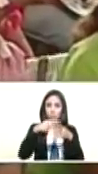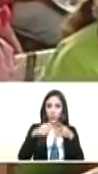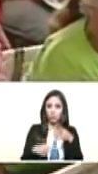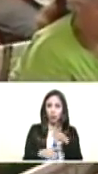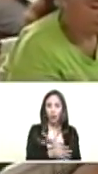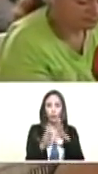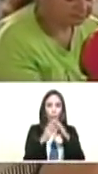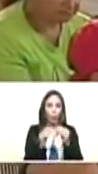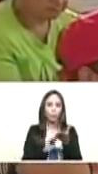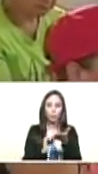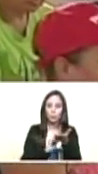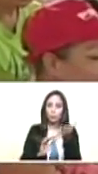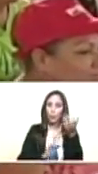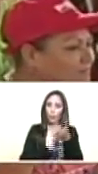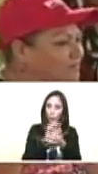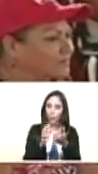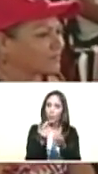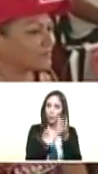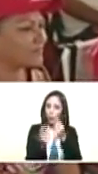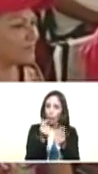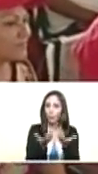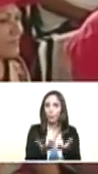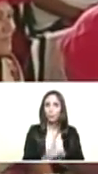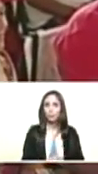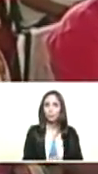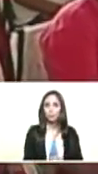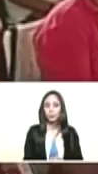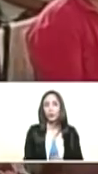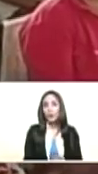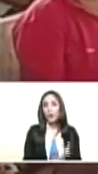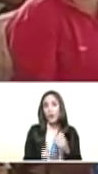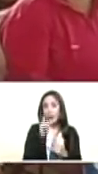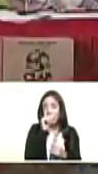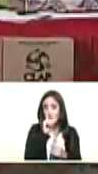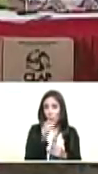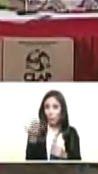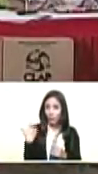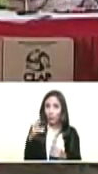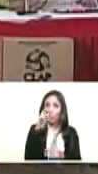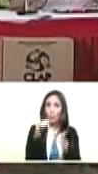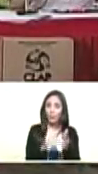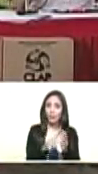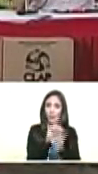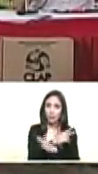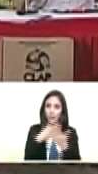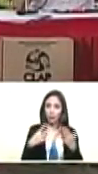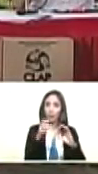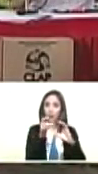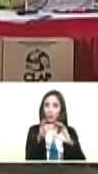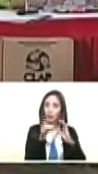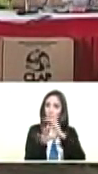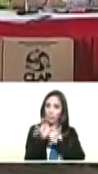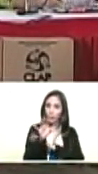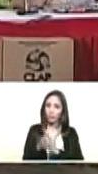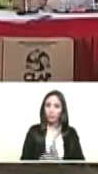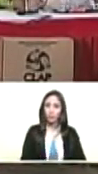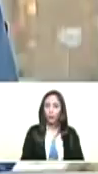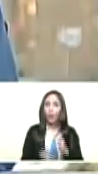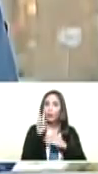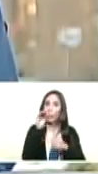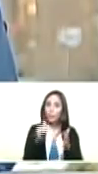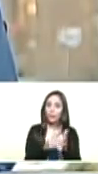contra la guerra económica. En el 2017, el sistema de carnet de la patria. El